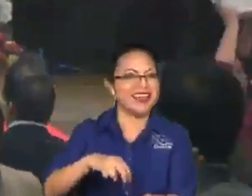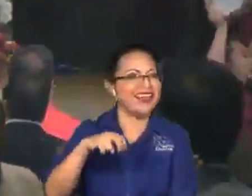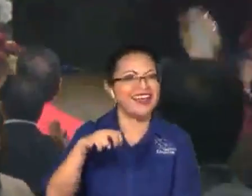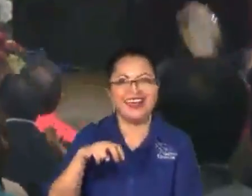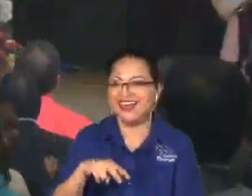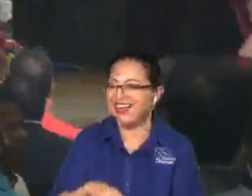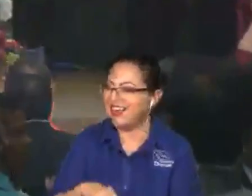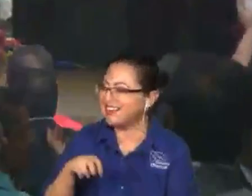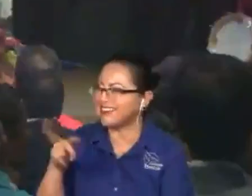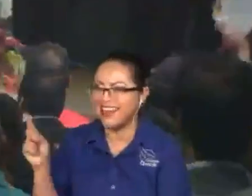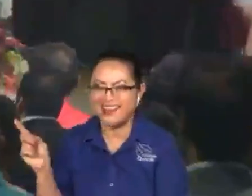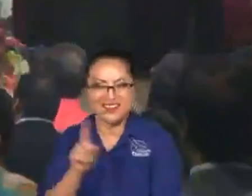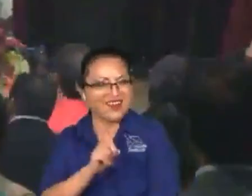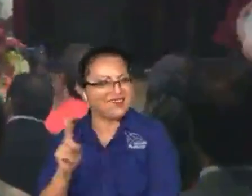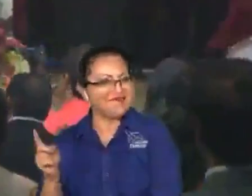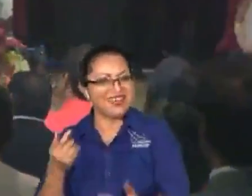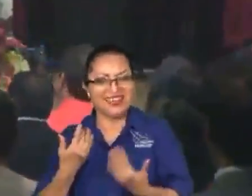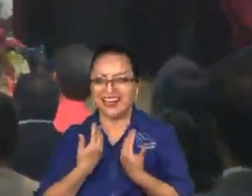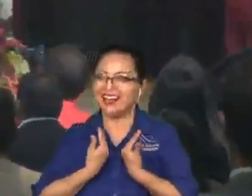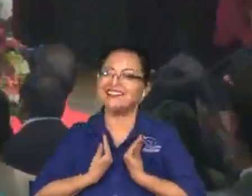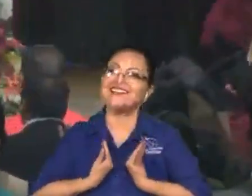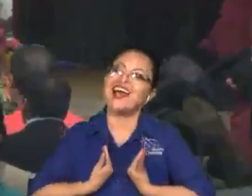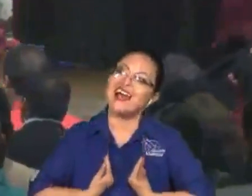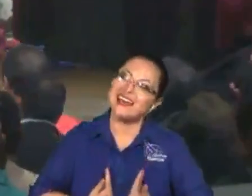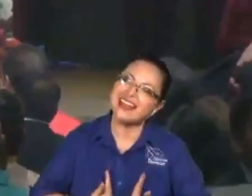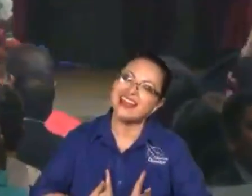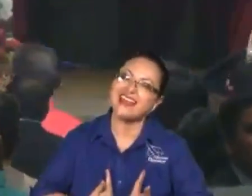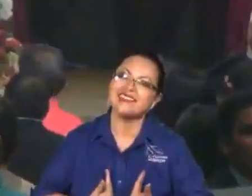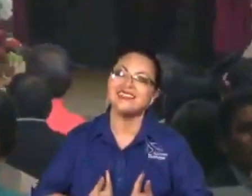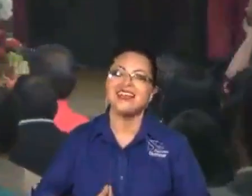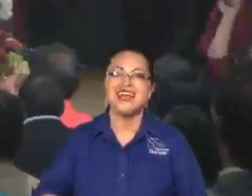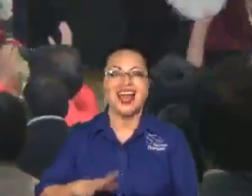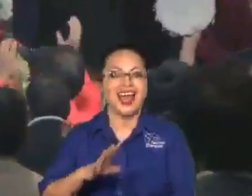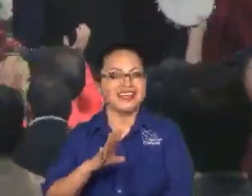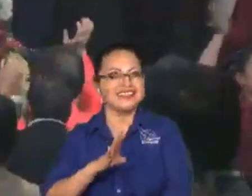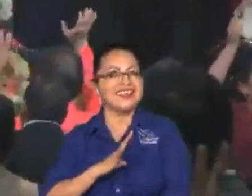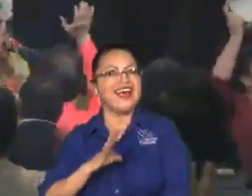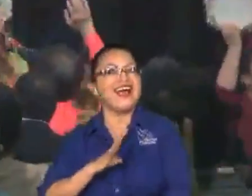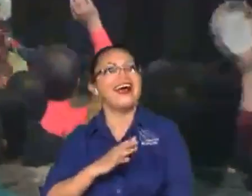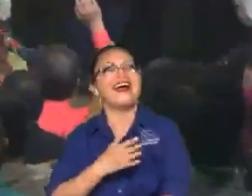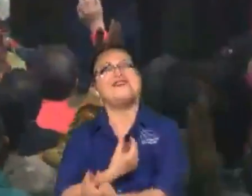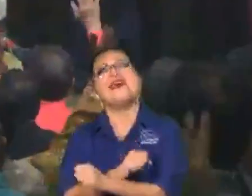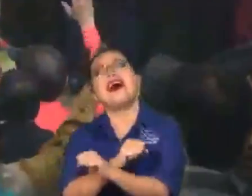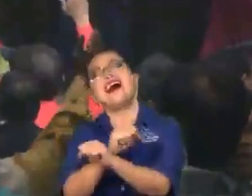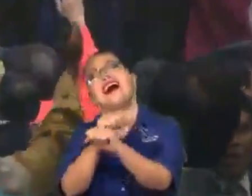mis pies, no me cansaré, hay